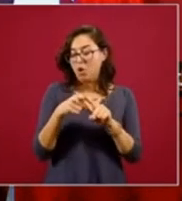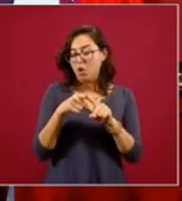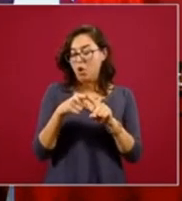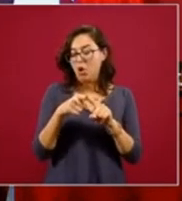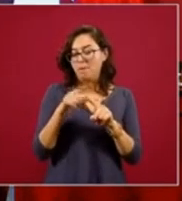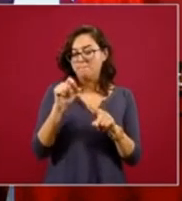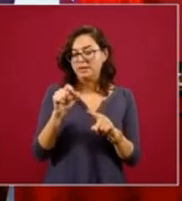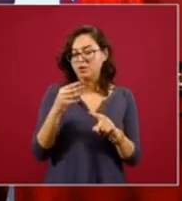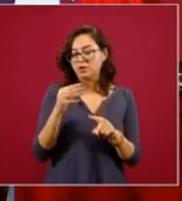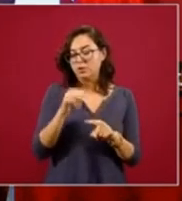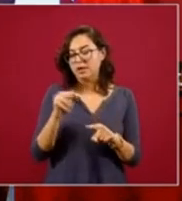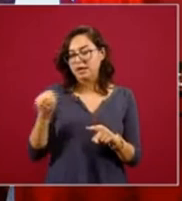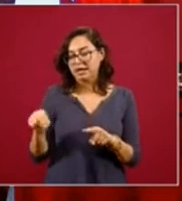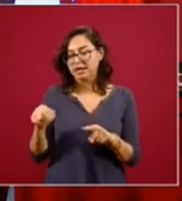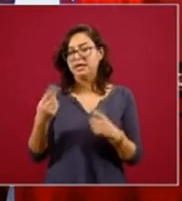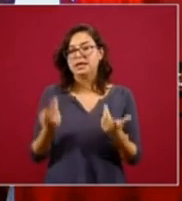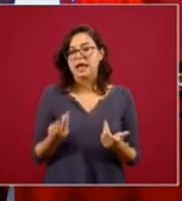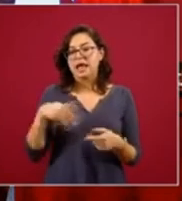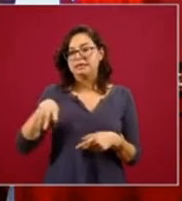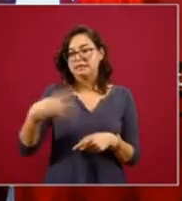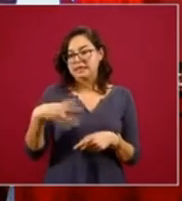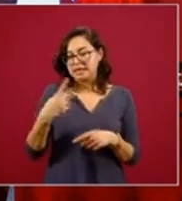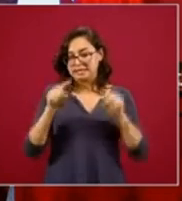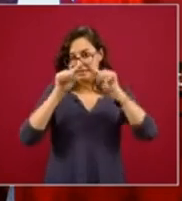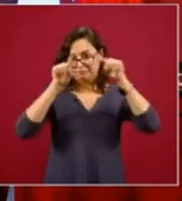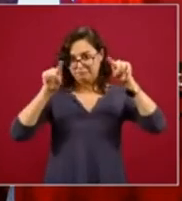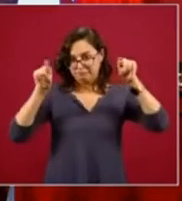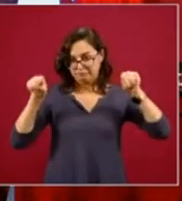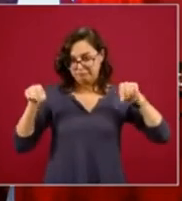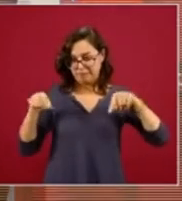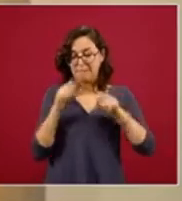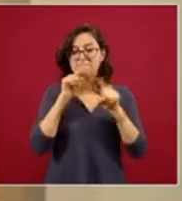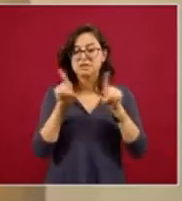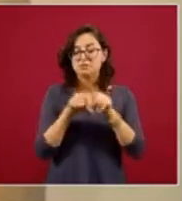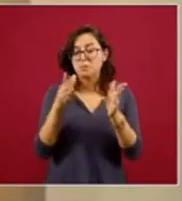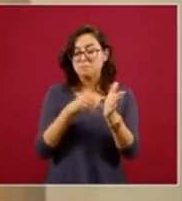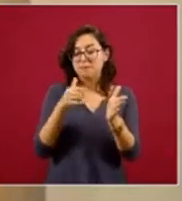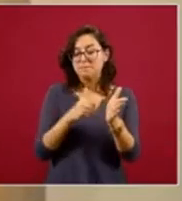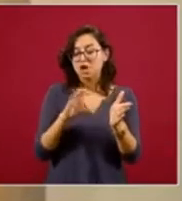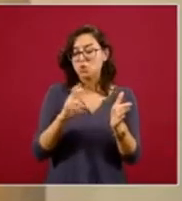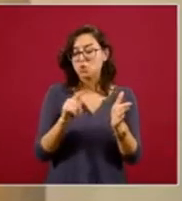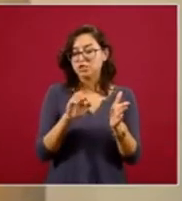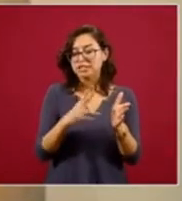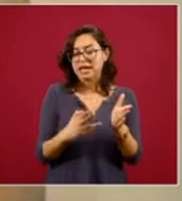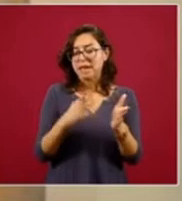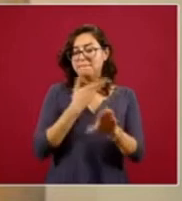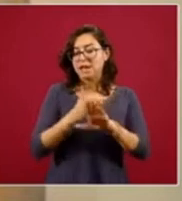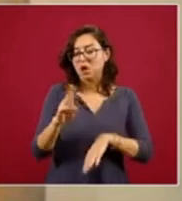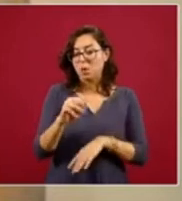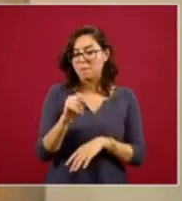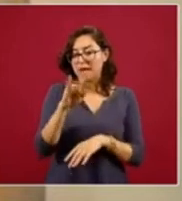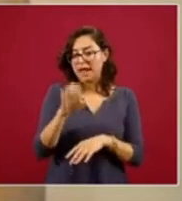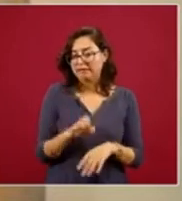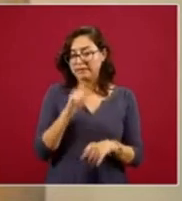Perforación: 13 de peine. Planilla con 50 estampillas. Papel cuché blanco mate. Blanco mate, una